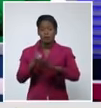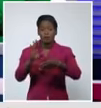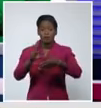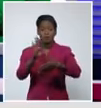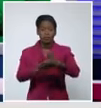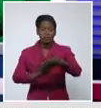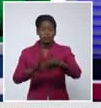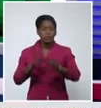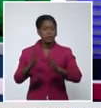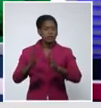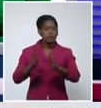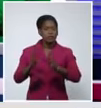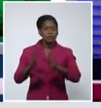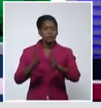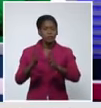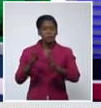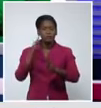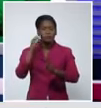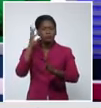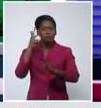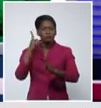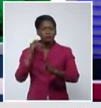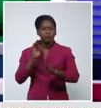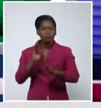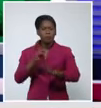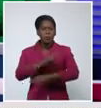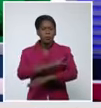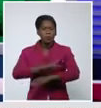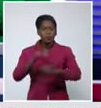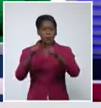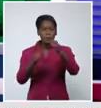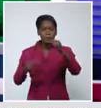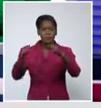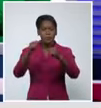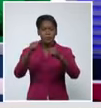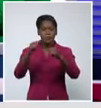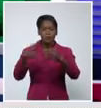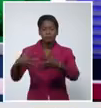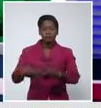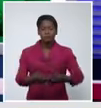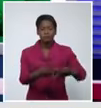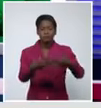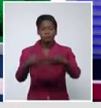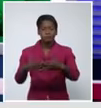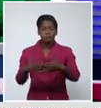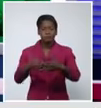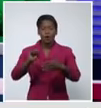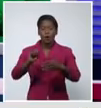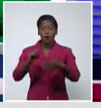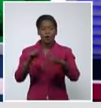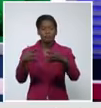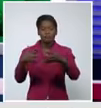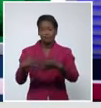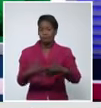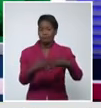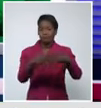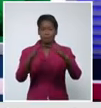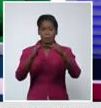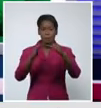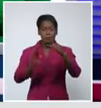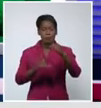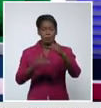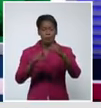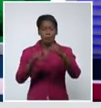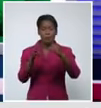tiempo estuvo los Estados Unidos de Norteamérica a la cabeza, sin embargo ahora es Brasil el que tiene el